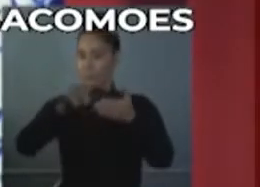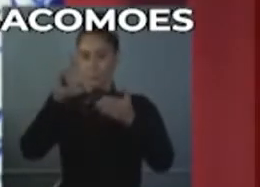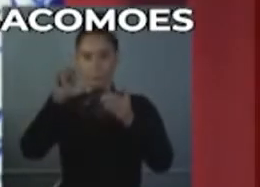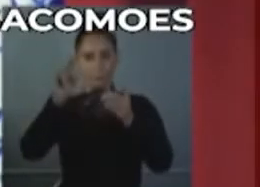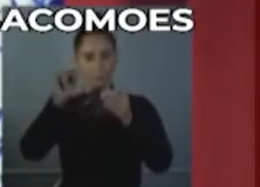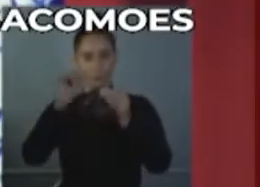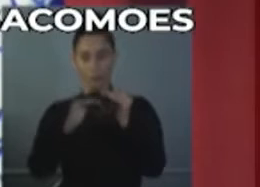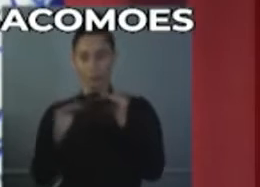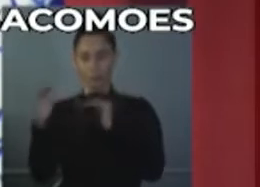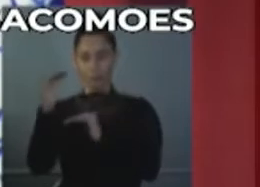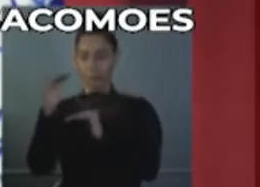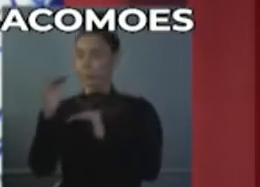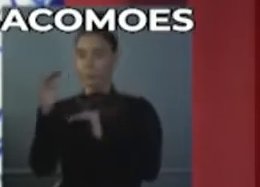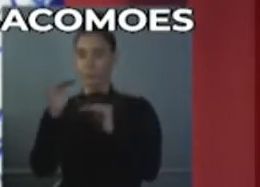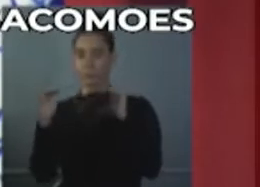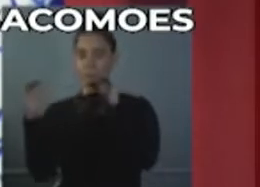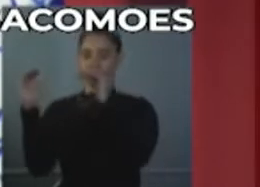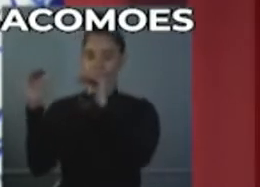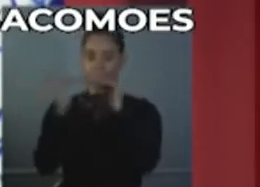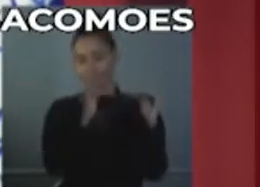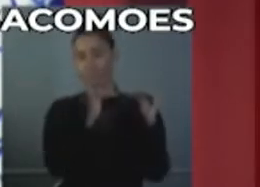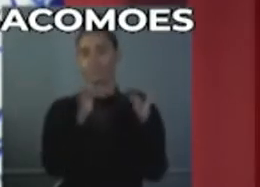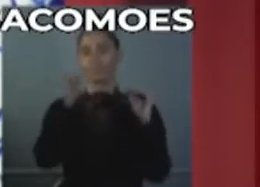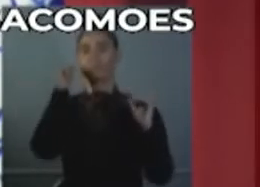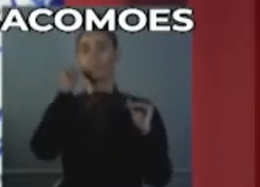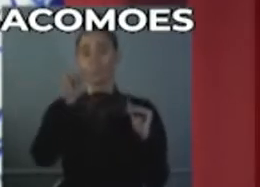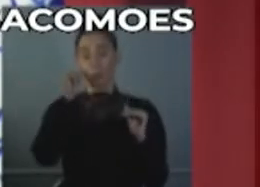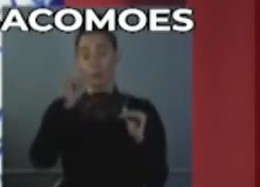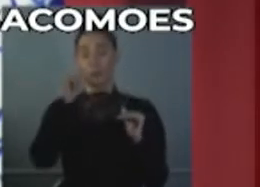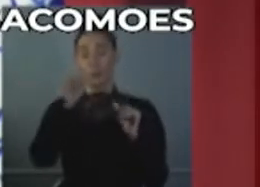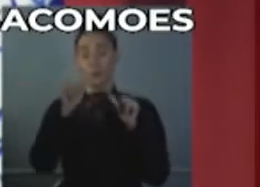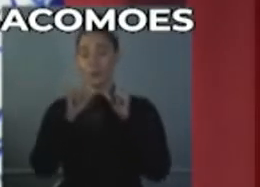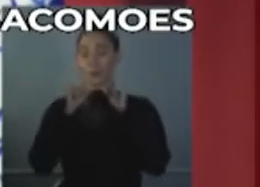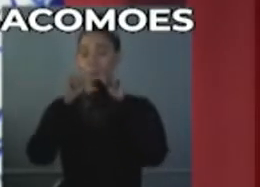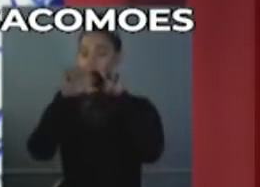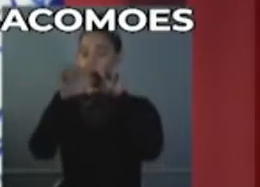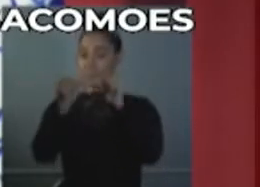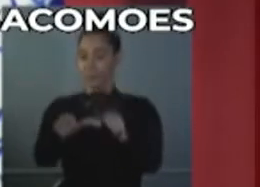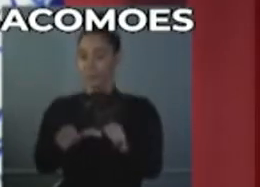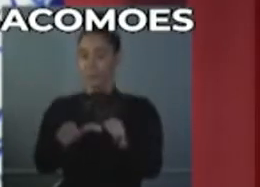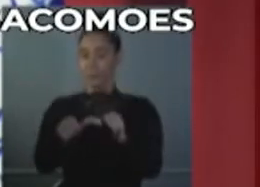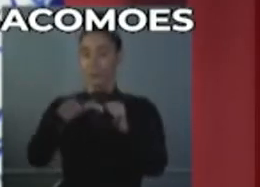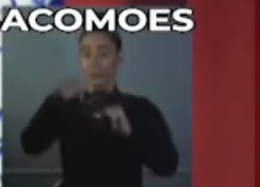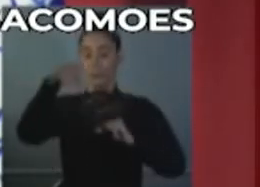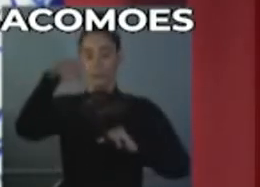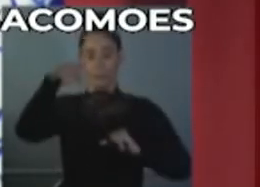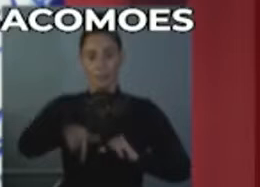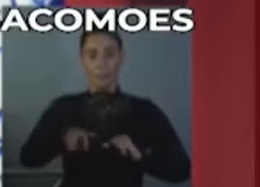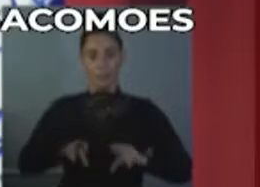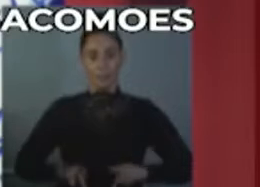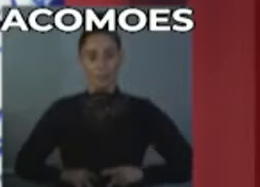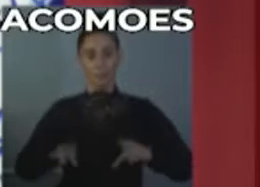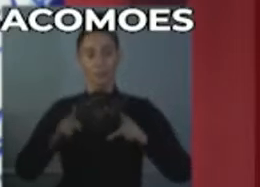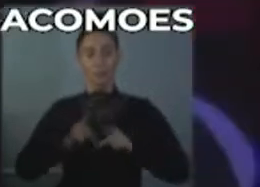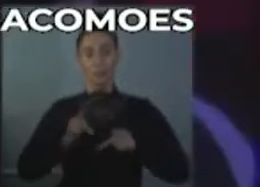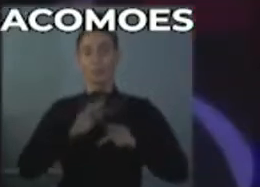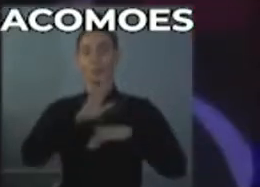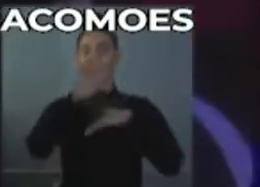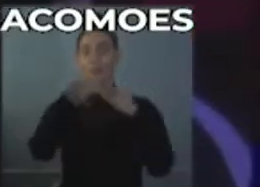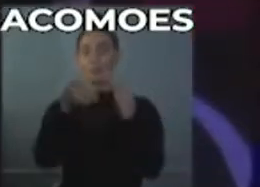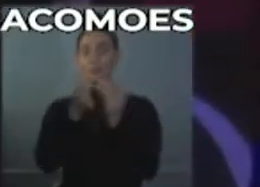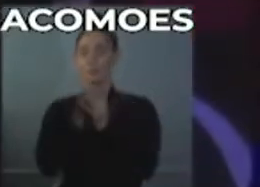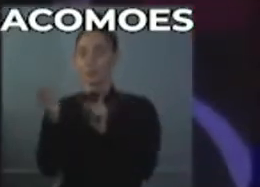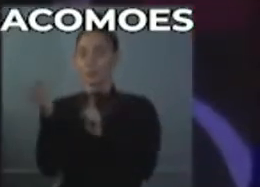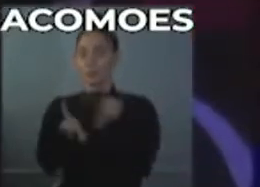que se empeña en cortarnos las alas y desterrar de nuestras vidas todo tipo